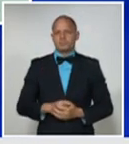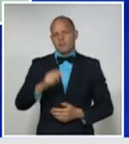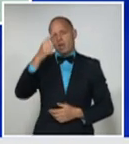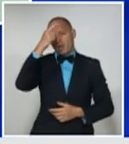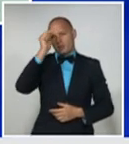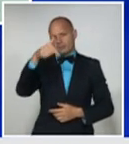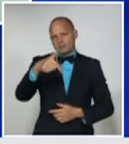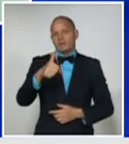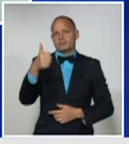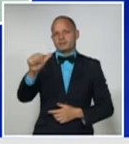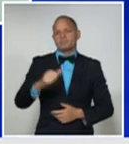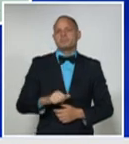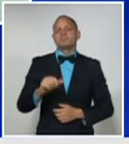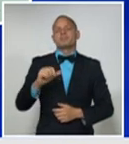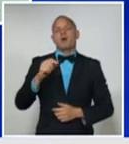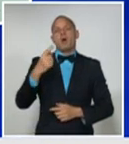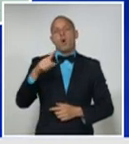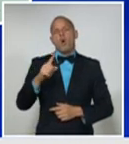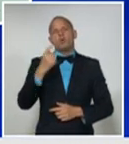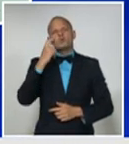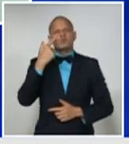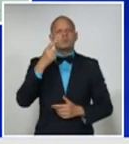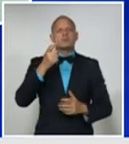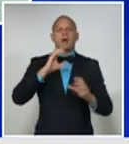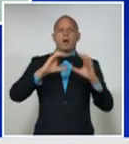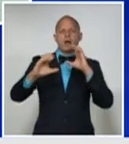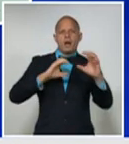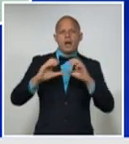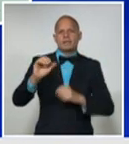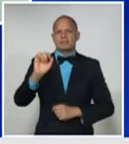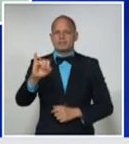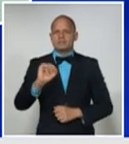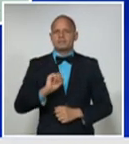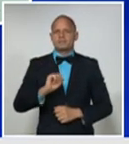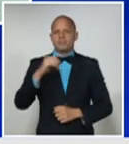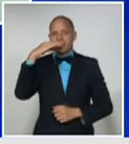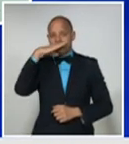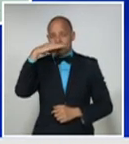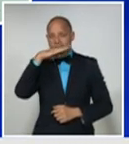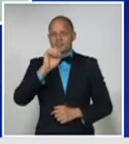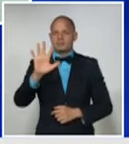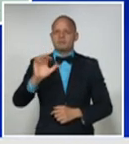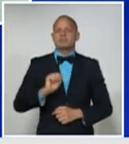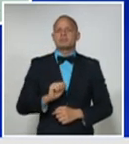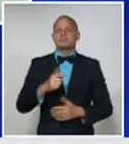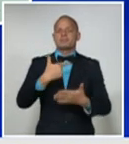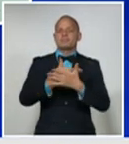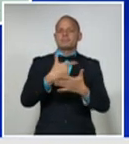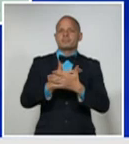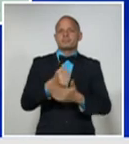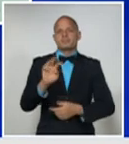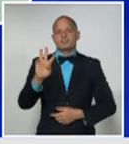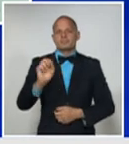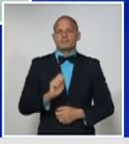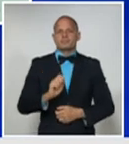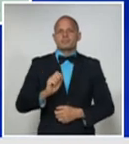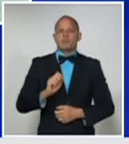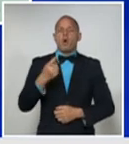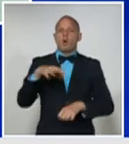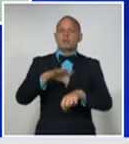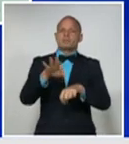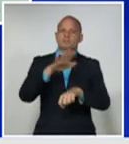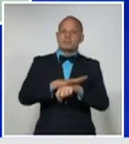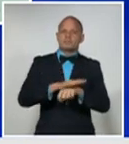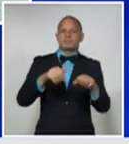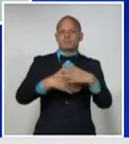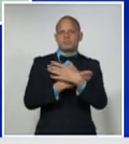10, Cautocristo con 6, Guisa con 5, Yara con 3, Río Cauto y Campechuela con